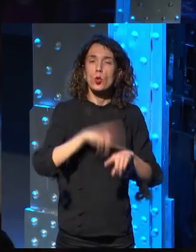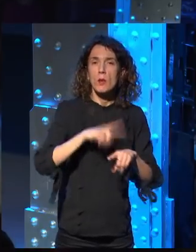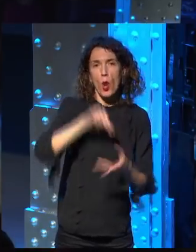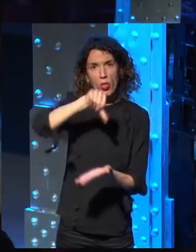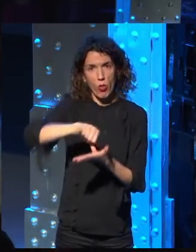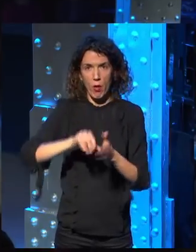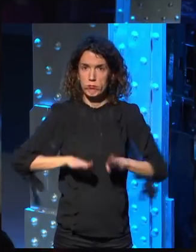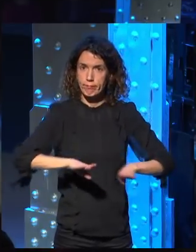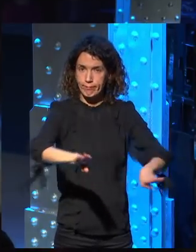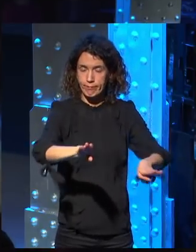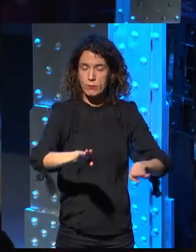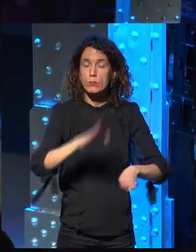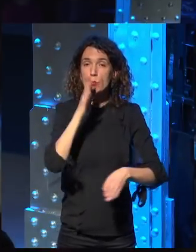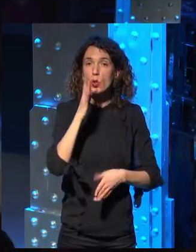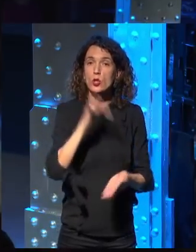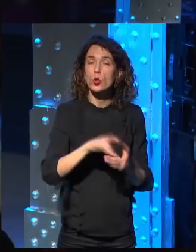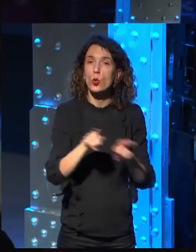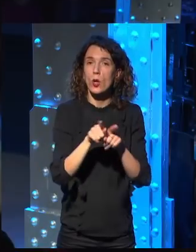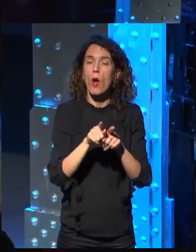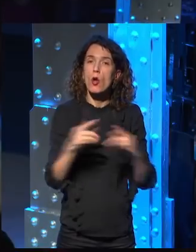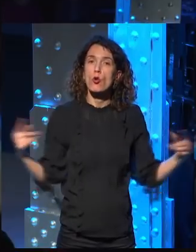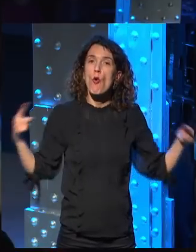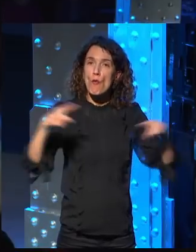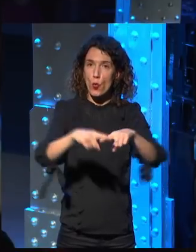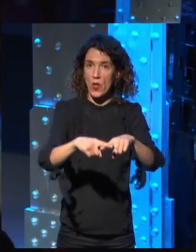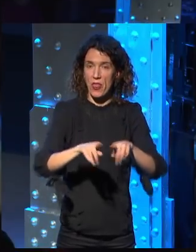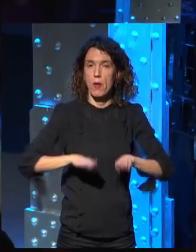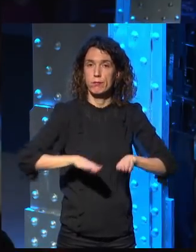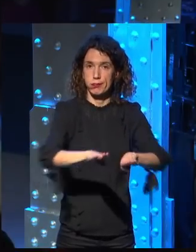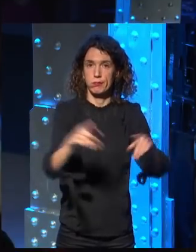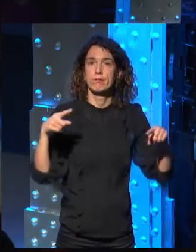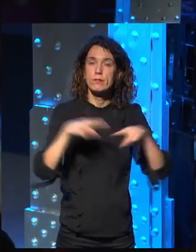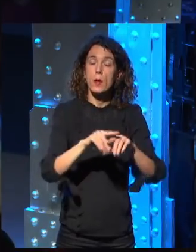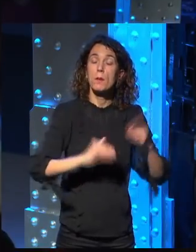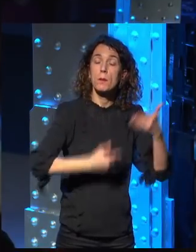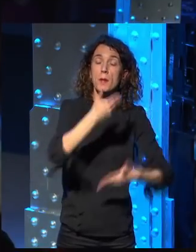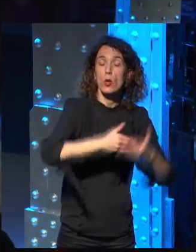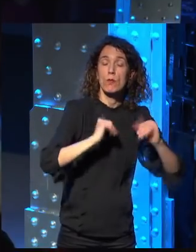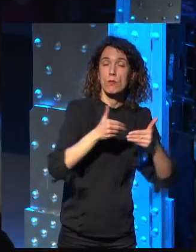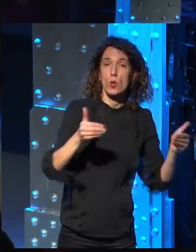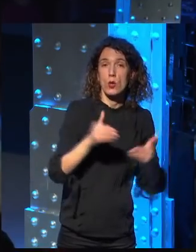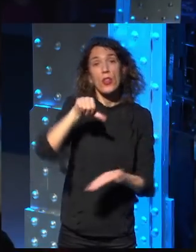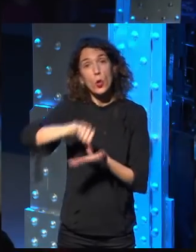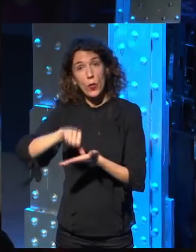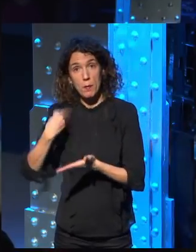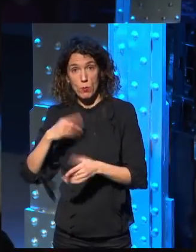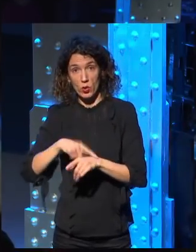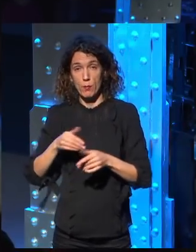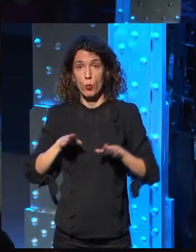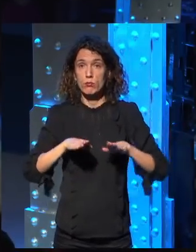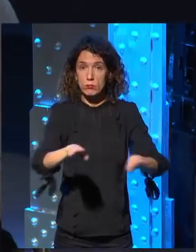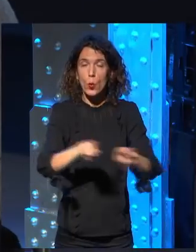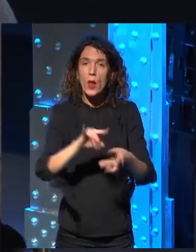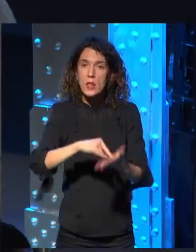ciudad, ¿no? Por eso se produce esa confluencia. Cuando empiezan los periódicos es cuando empieza la ciudad, la gran ciudad, hay